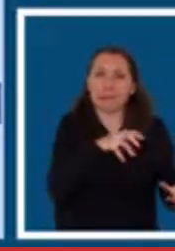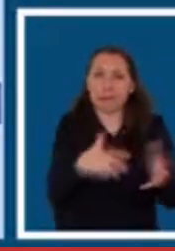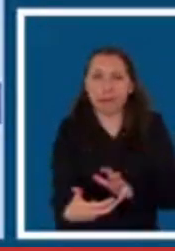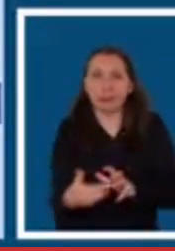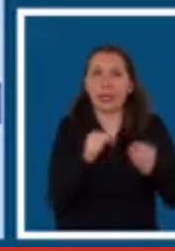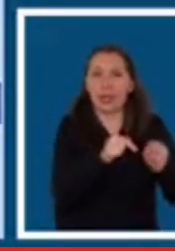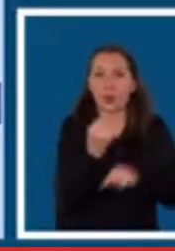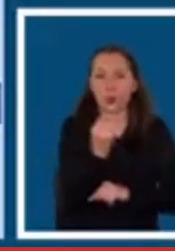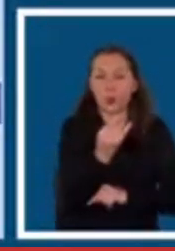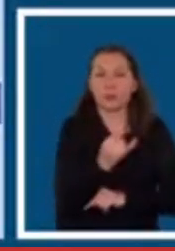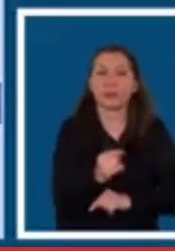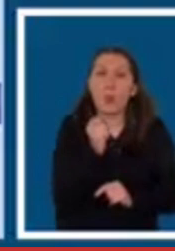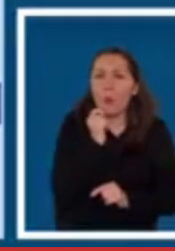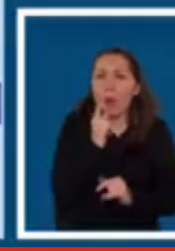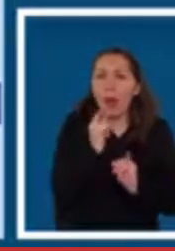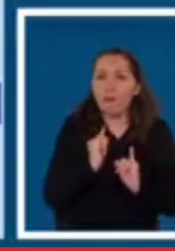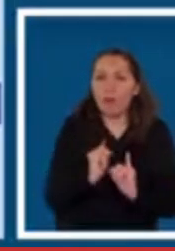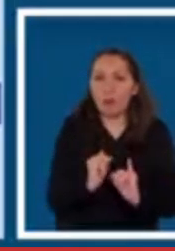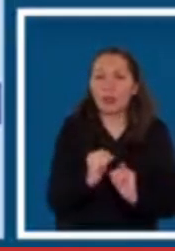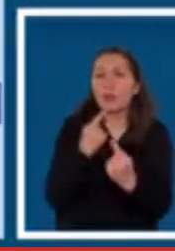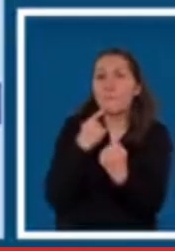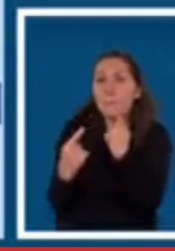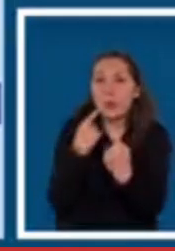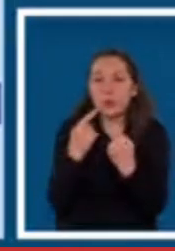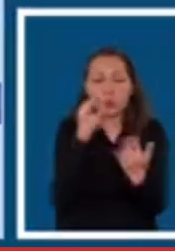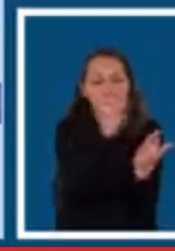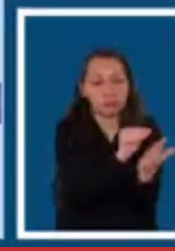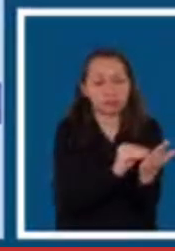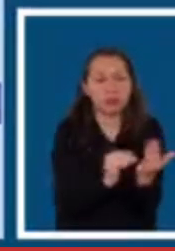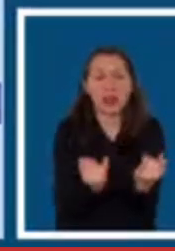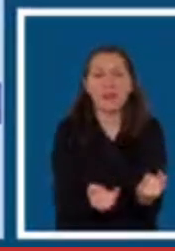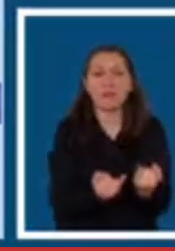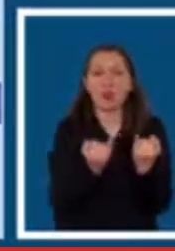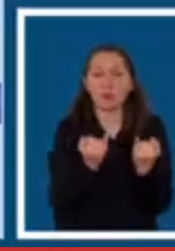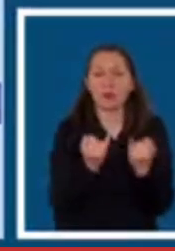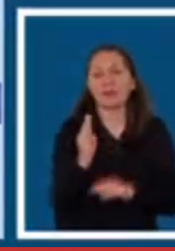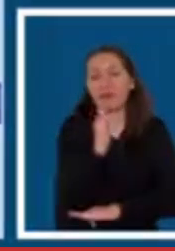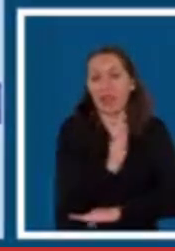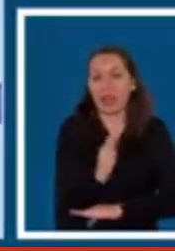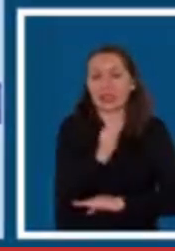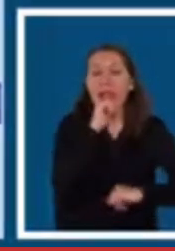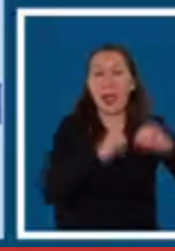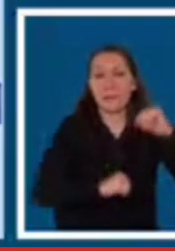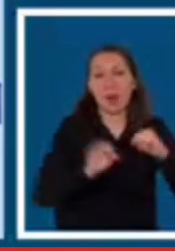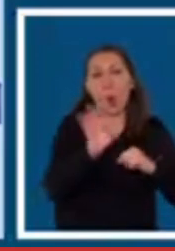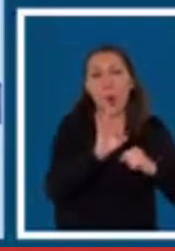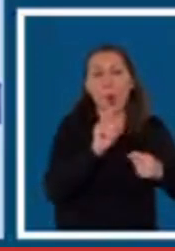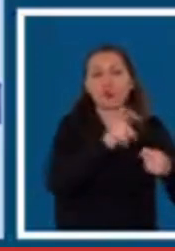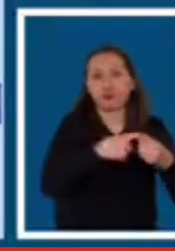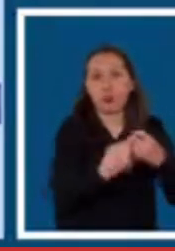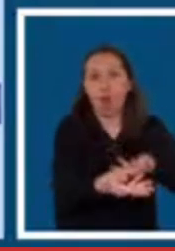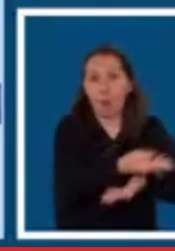emergencia el tipo de información que nosotros vamos a estar levantando es información básica de la empresa de la cooperativa